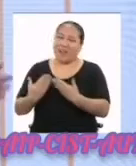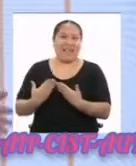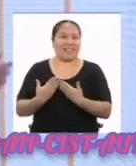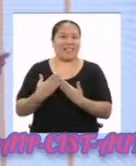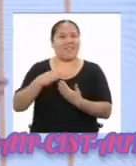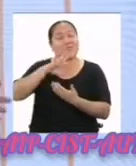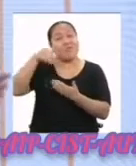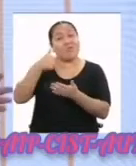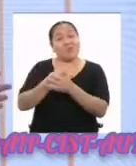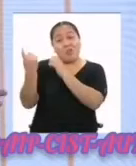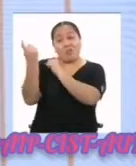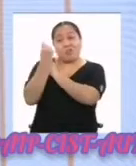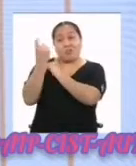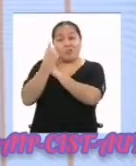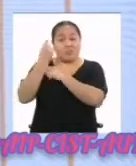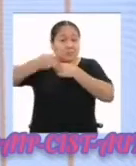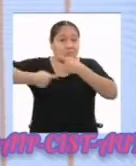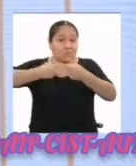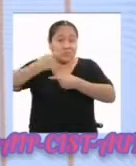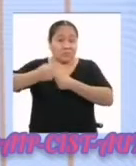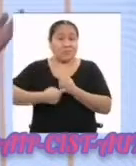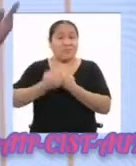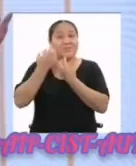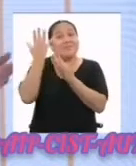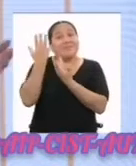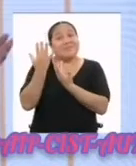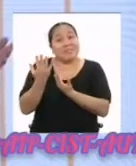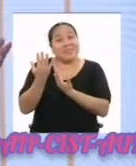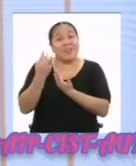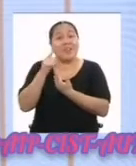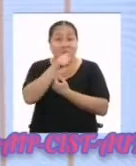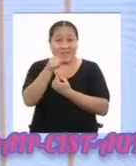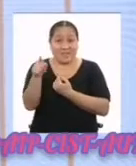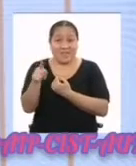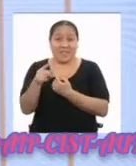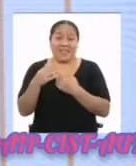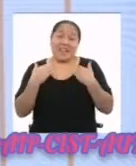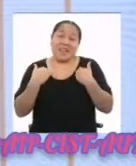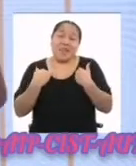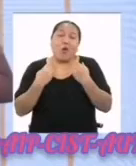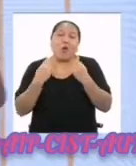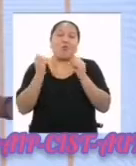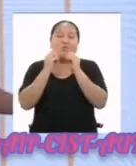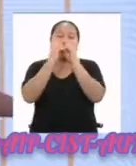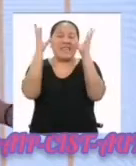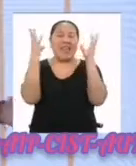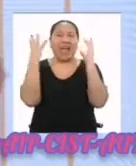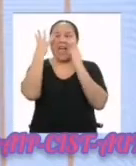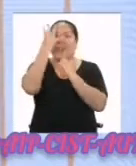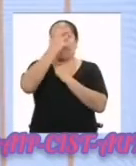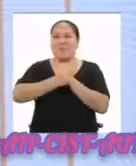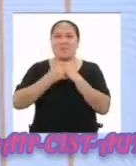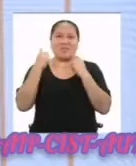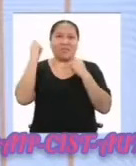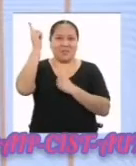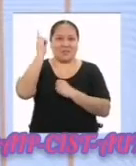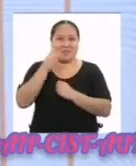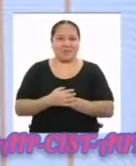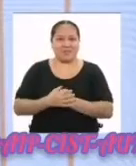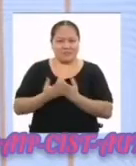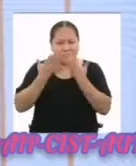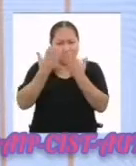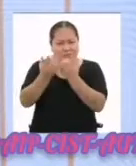lo que nos enseñan día a día. Esperamos que hayan pasado un gran día del maestro. Les enviamos a todas y todos nuestro cariño y